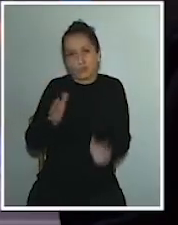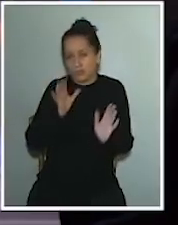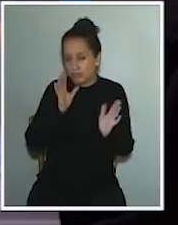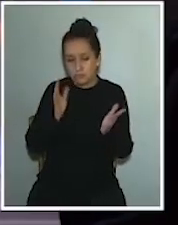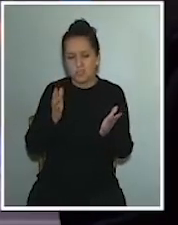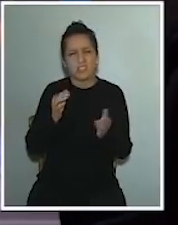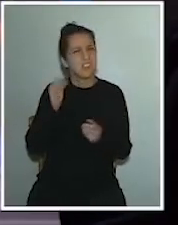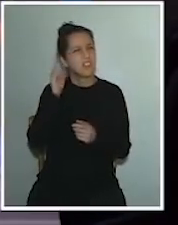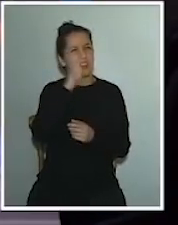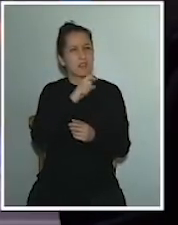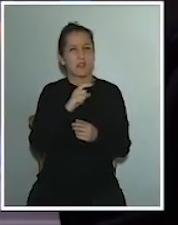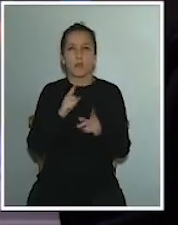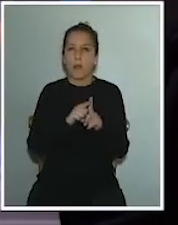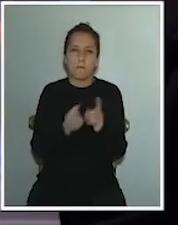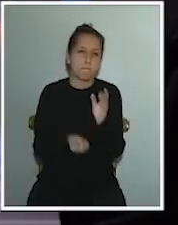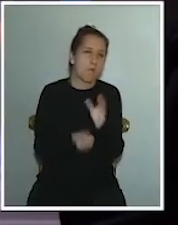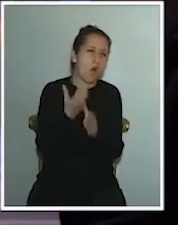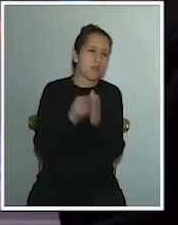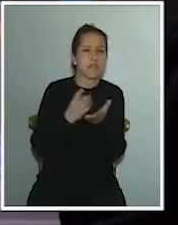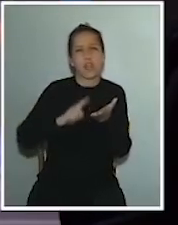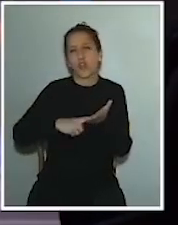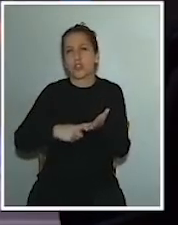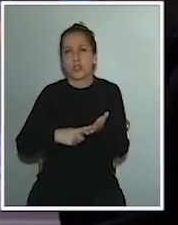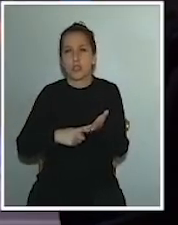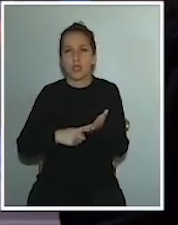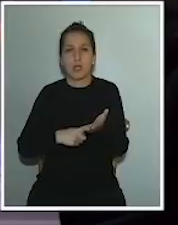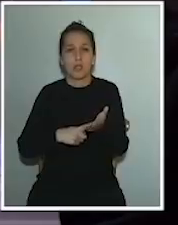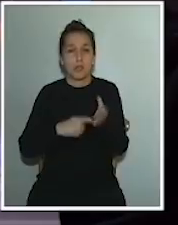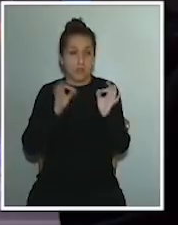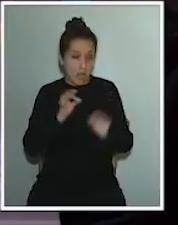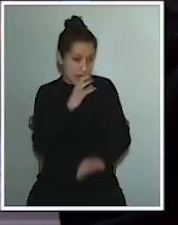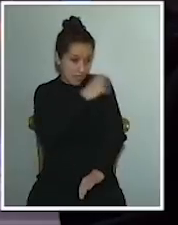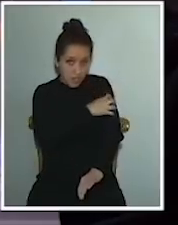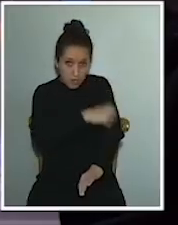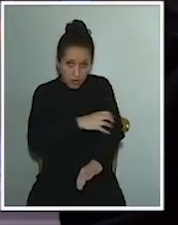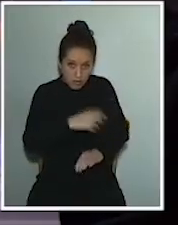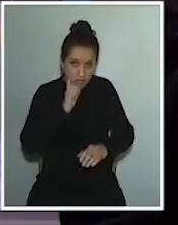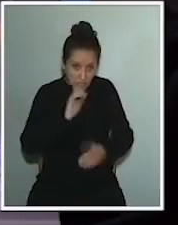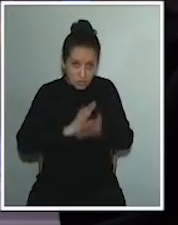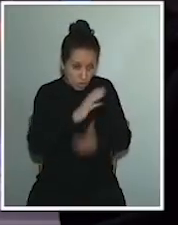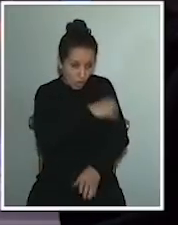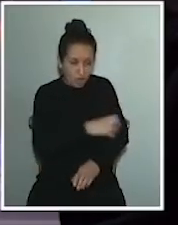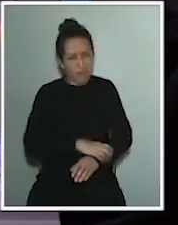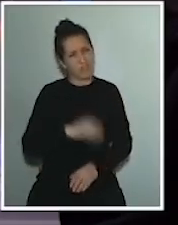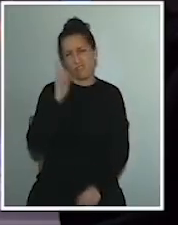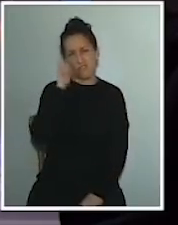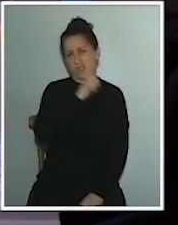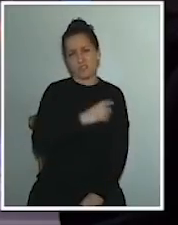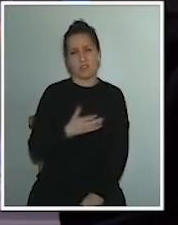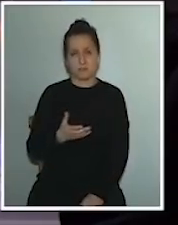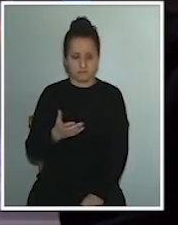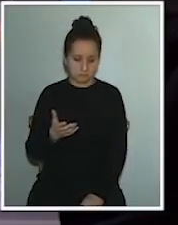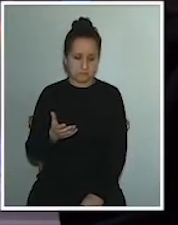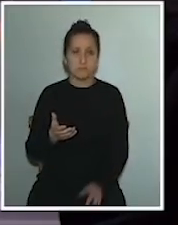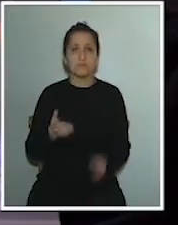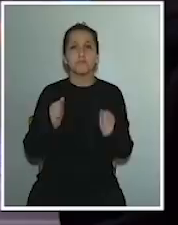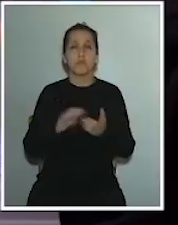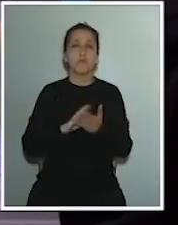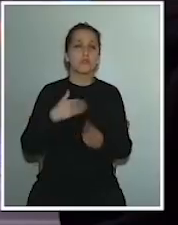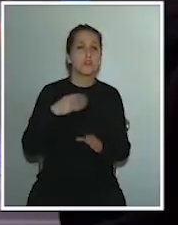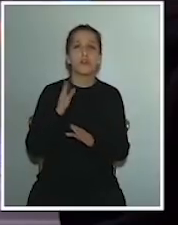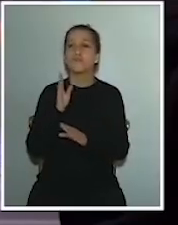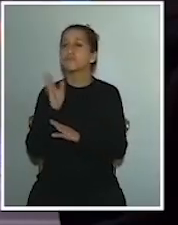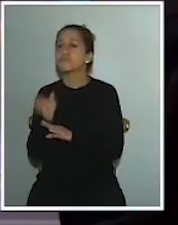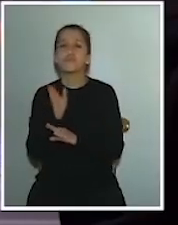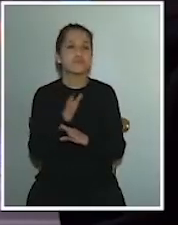a tener Pero va a ser difícil tener la última tecnología en cada una de las regiones pronto es muy fácil circular por chile decirle